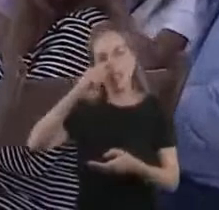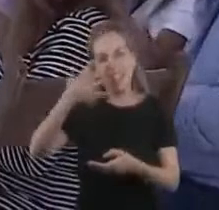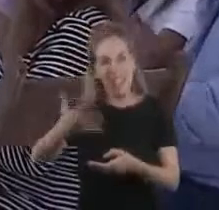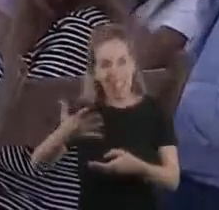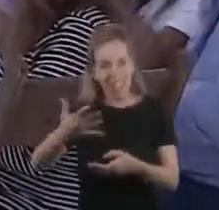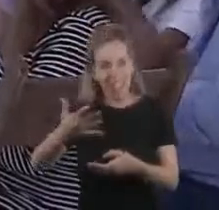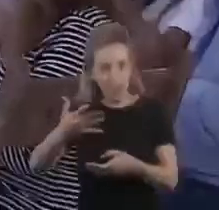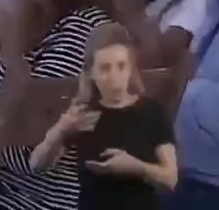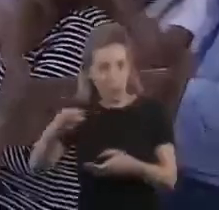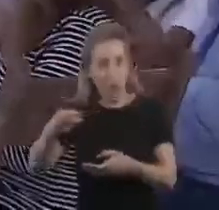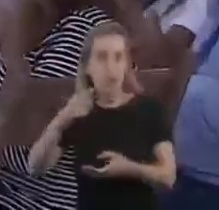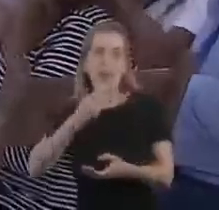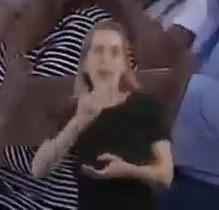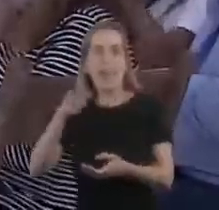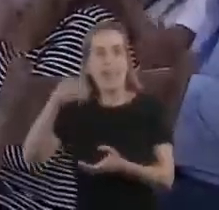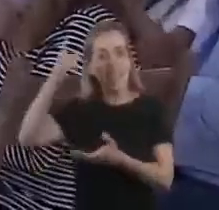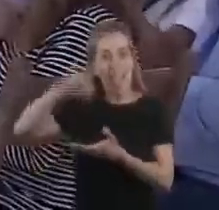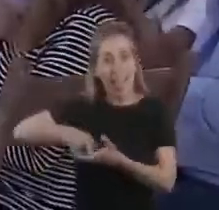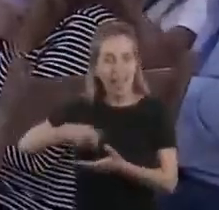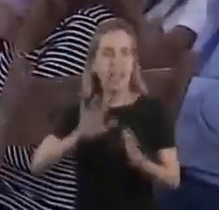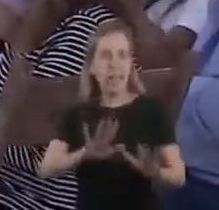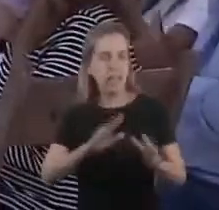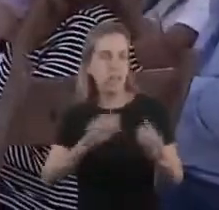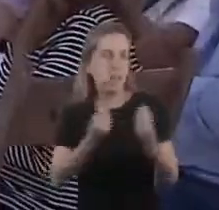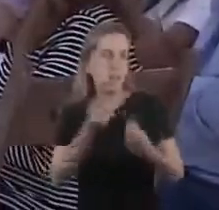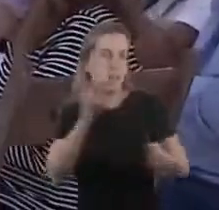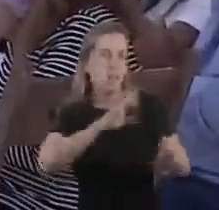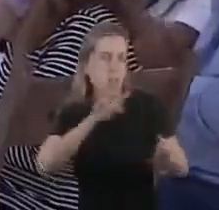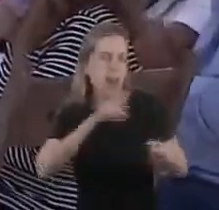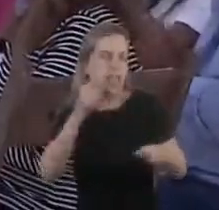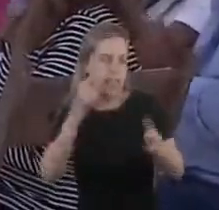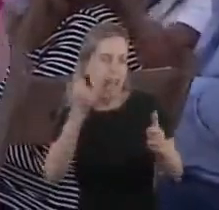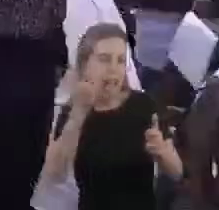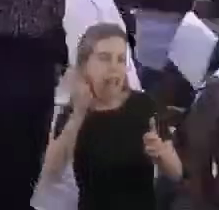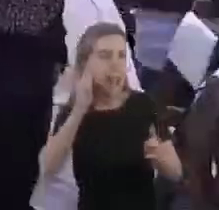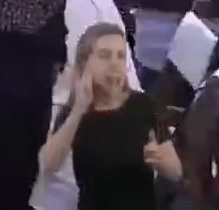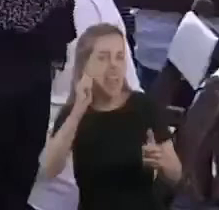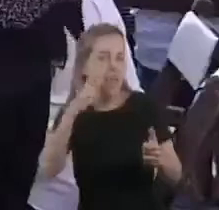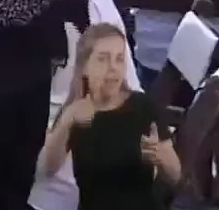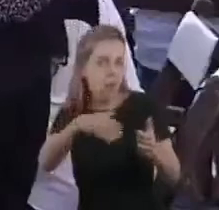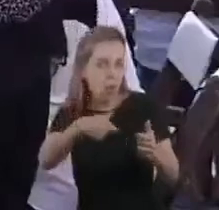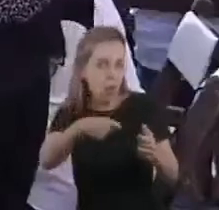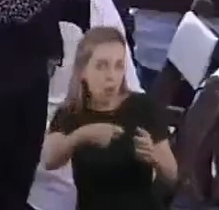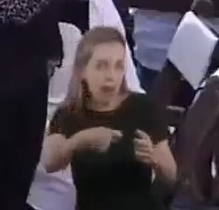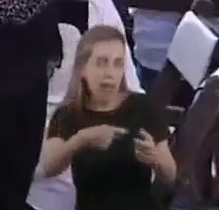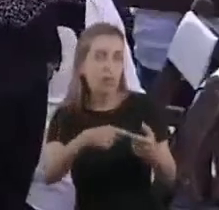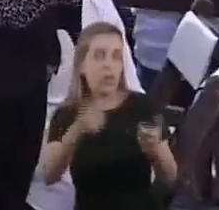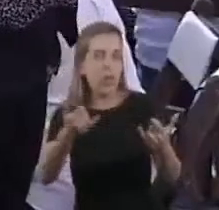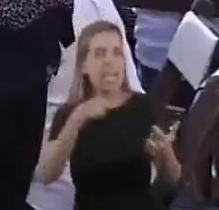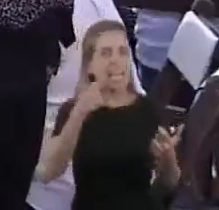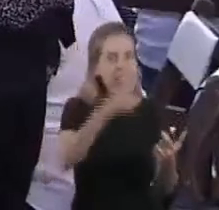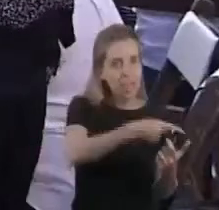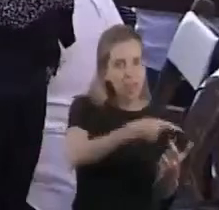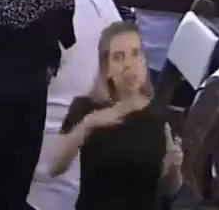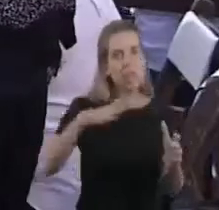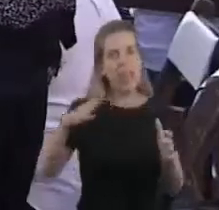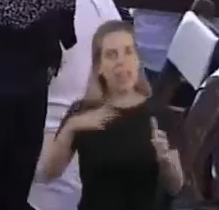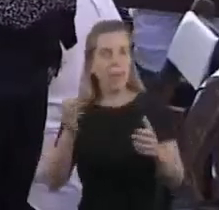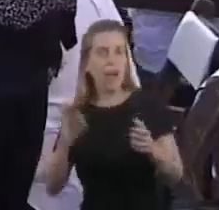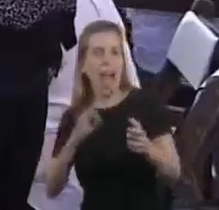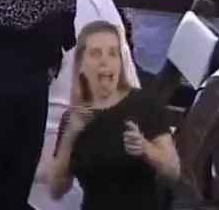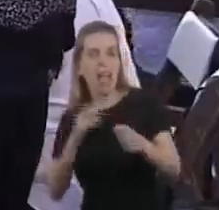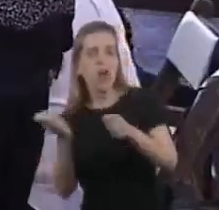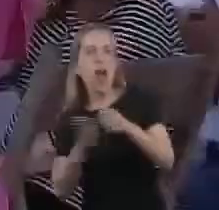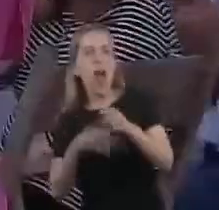475 y que permitió que miles de mujeres en edad de jubilarse, que son madres y no contaban con los 30 años de